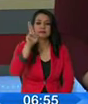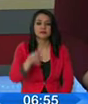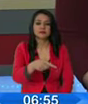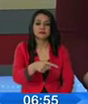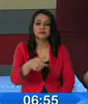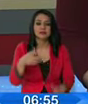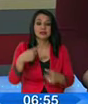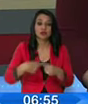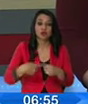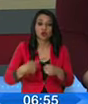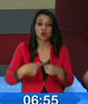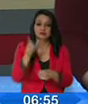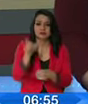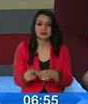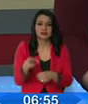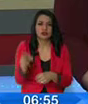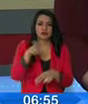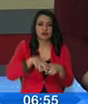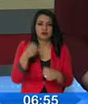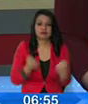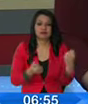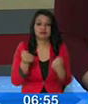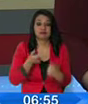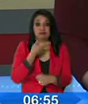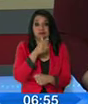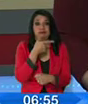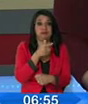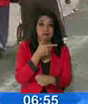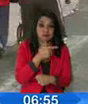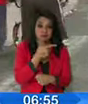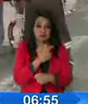Aparentemente, uno de los conductores se encontraba en estado etílico.